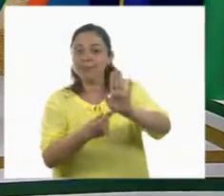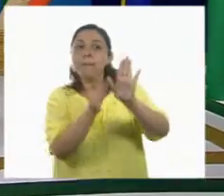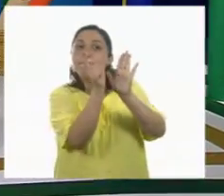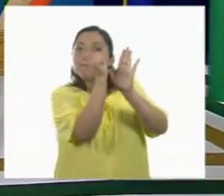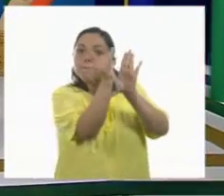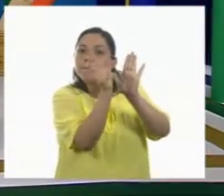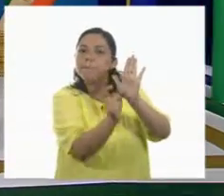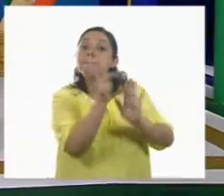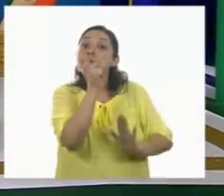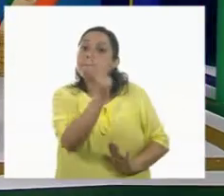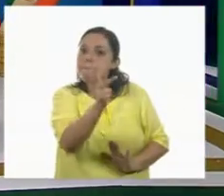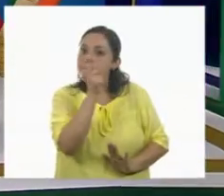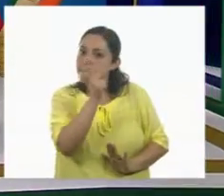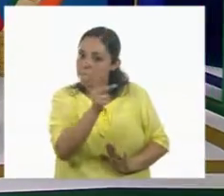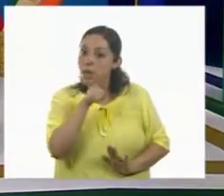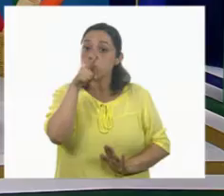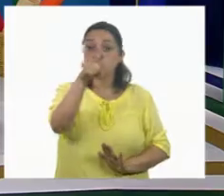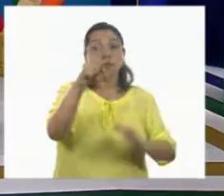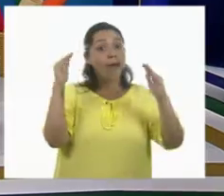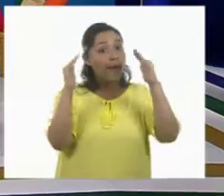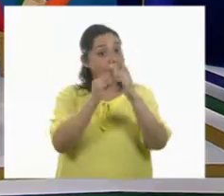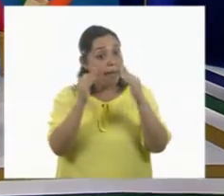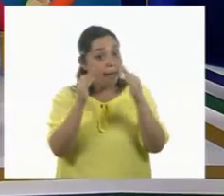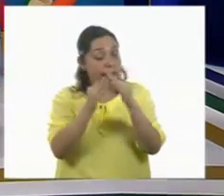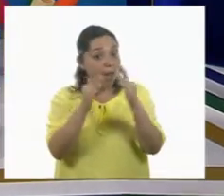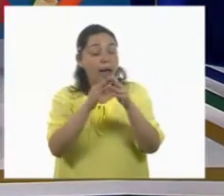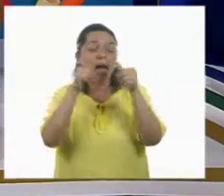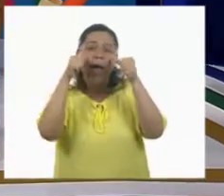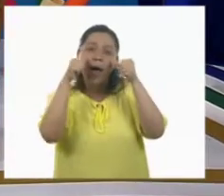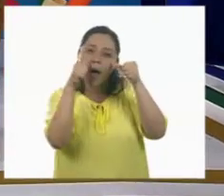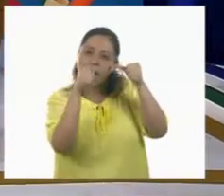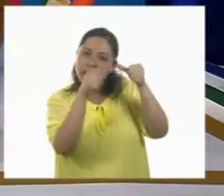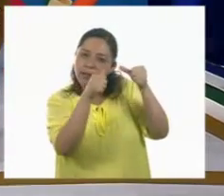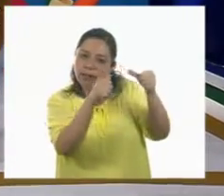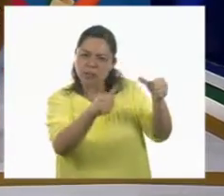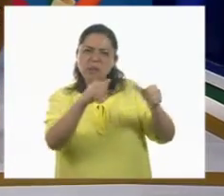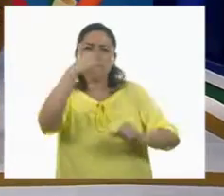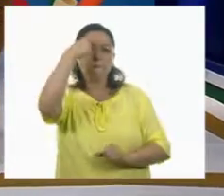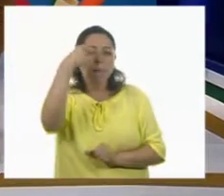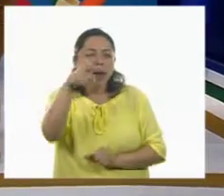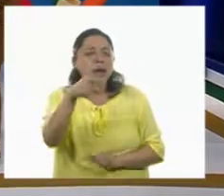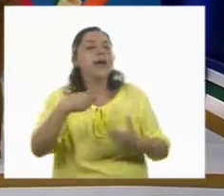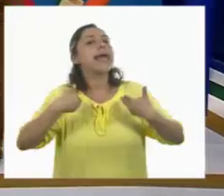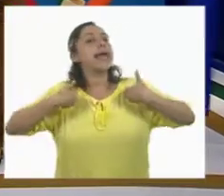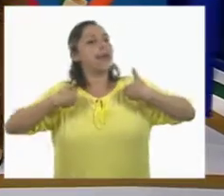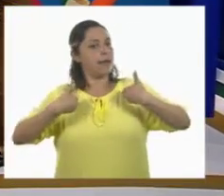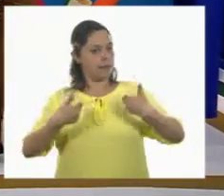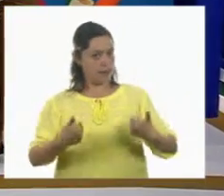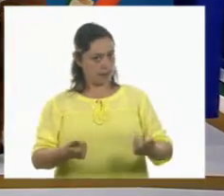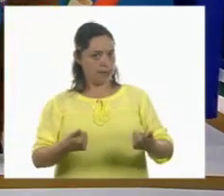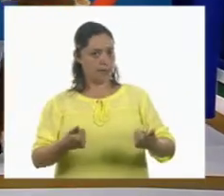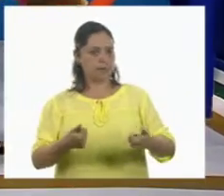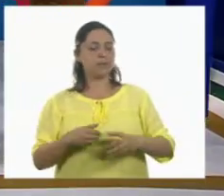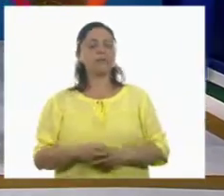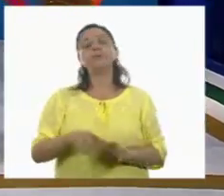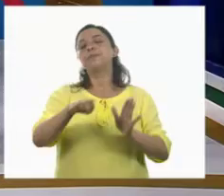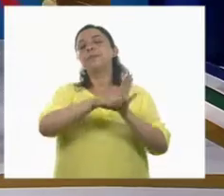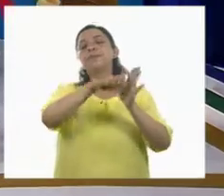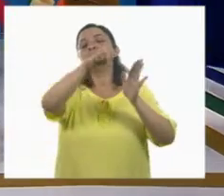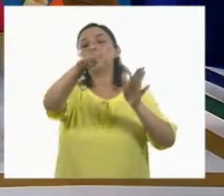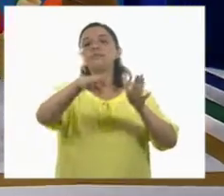pero necesito que ustedes en casa pongan atención para que comprendamos mejor la información. Por